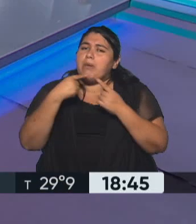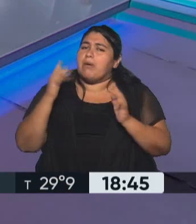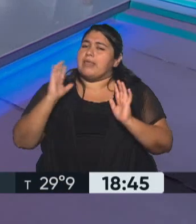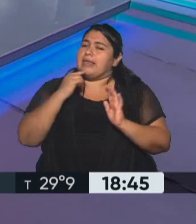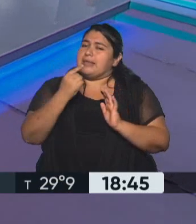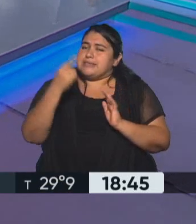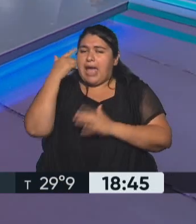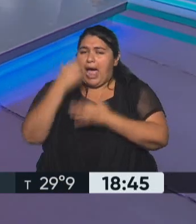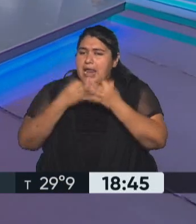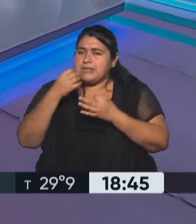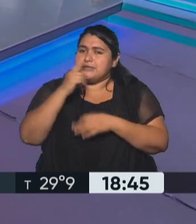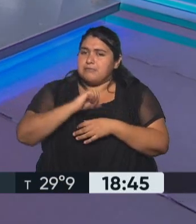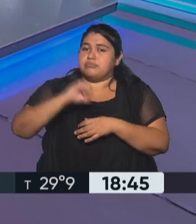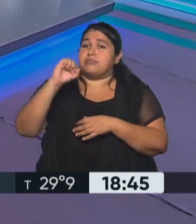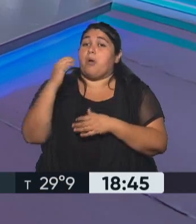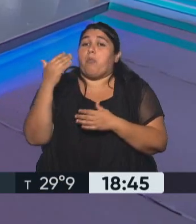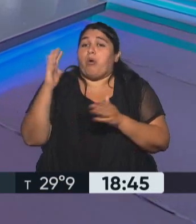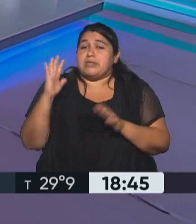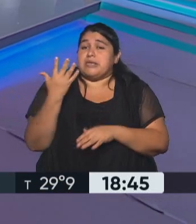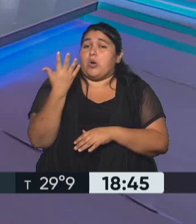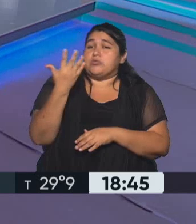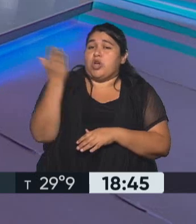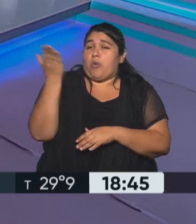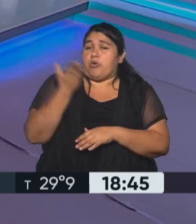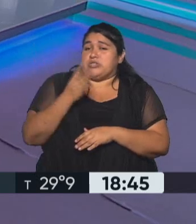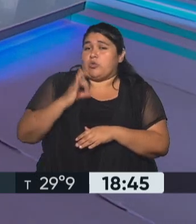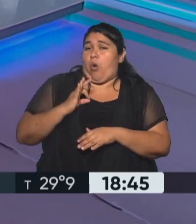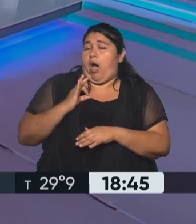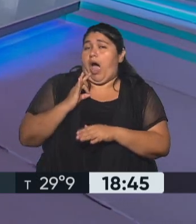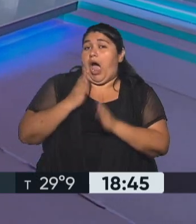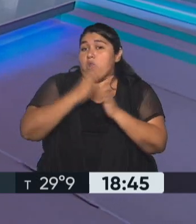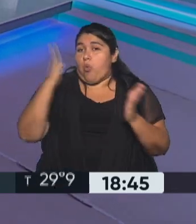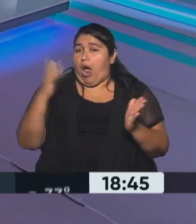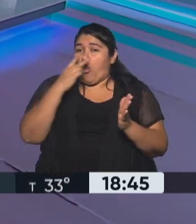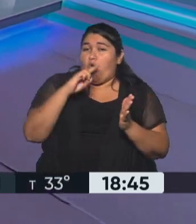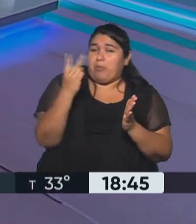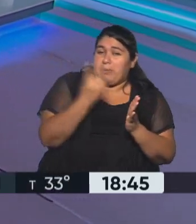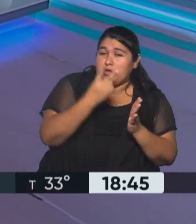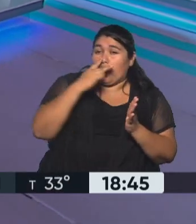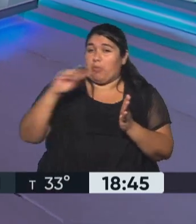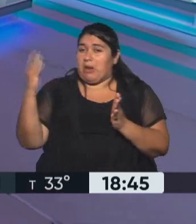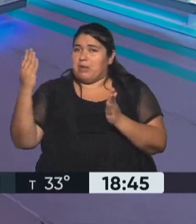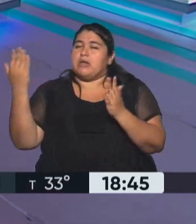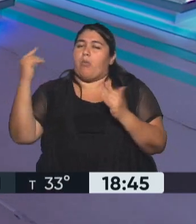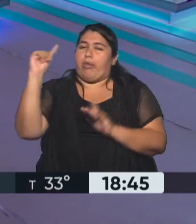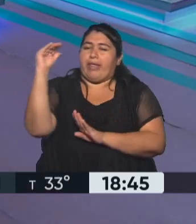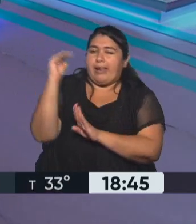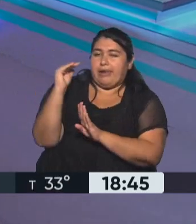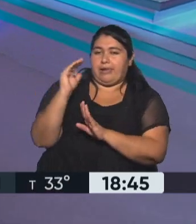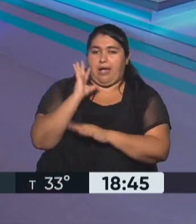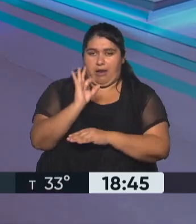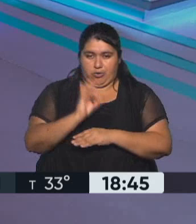del 5% anual entre 2022 y 2024. Bien. Vamos, si querés, ahora con otras